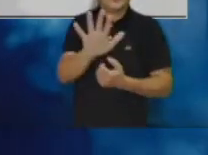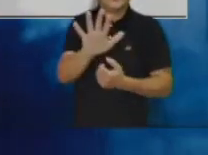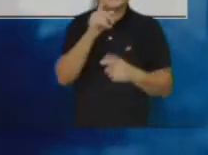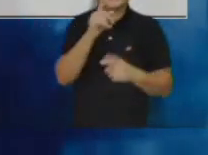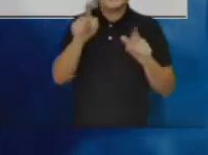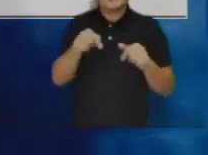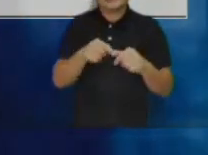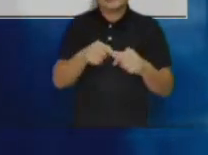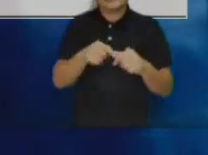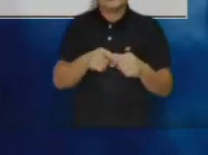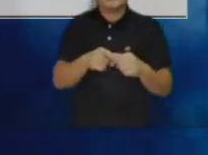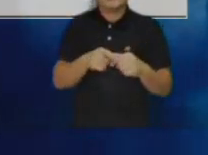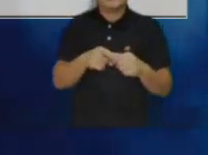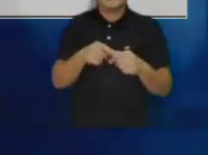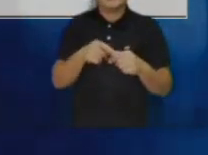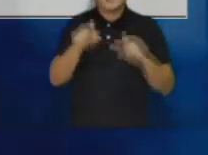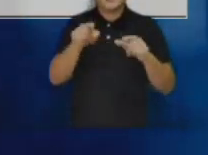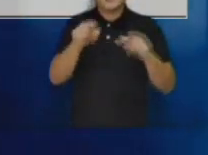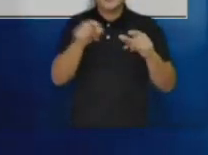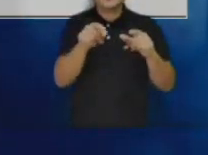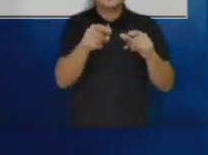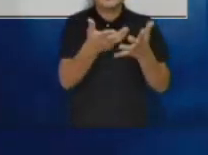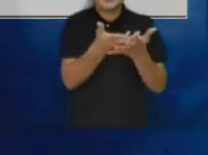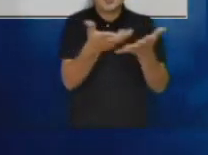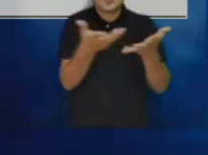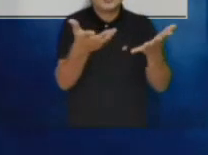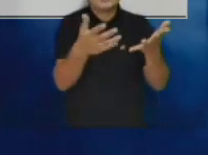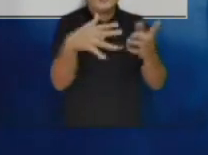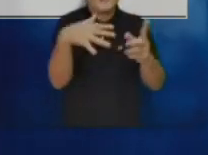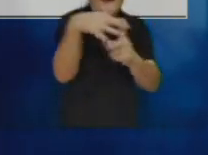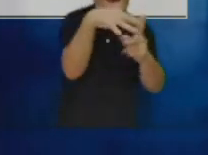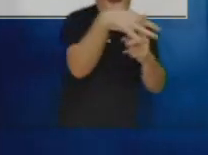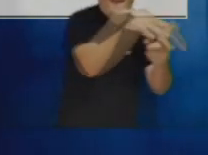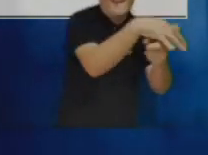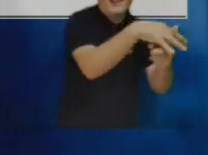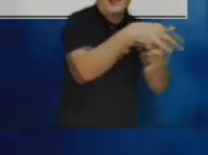los parásitos electromagnéticos, interferencia electromagnética, EMC,